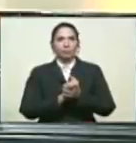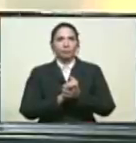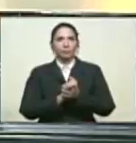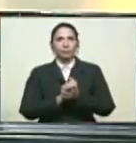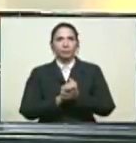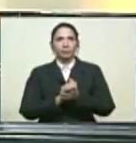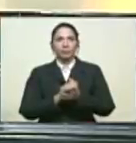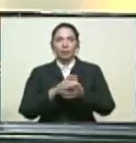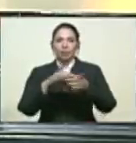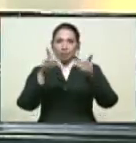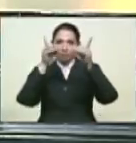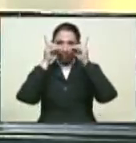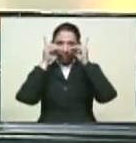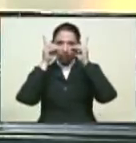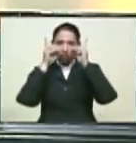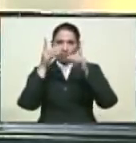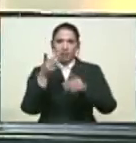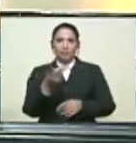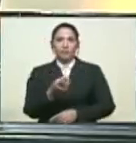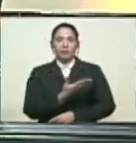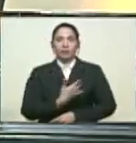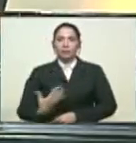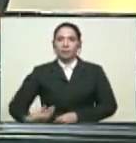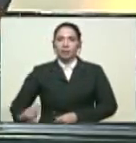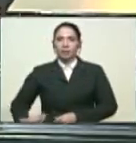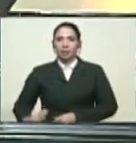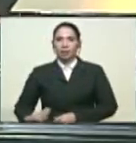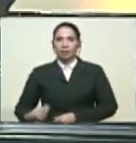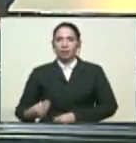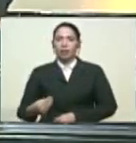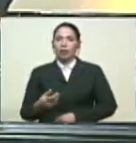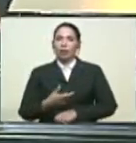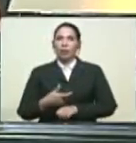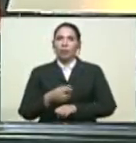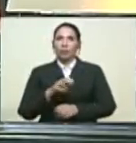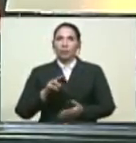Delcy Rodríguez Gómez, vicepresidenta ejecutiva,